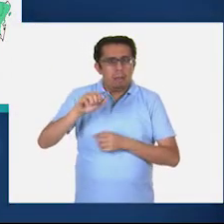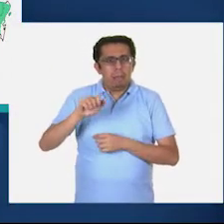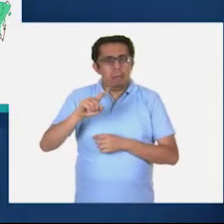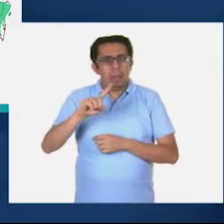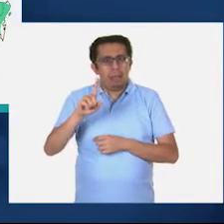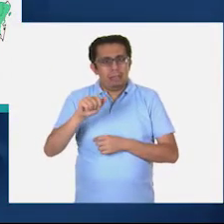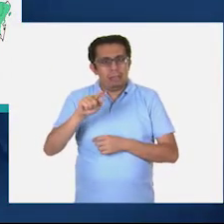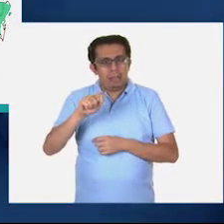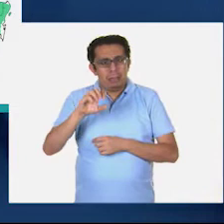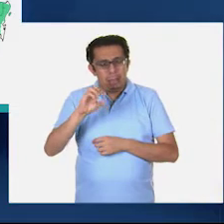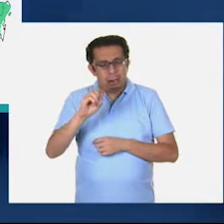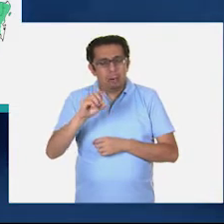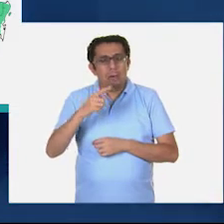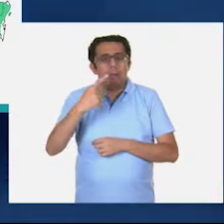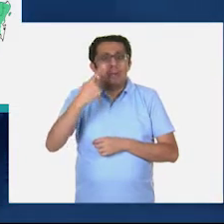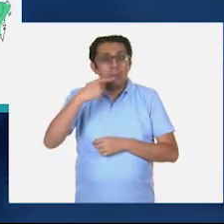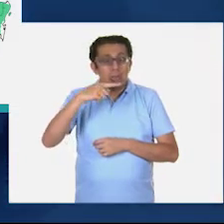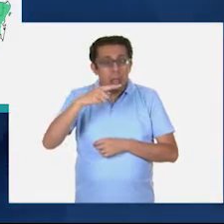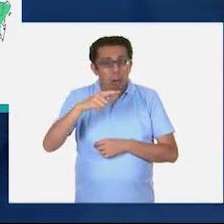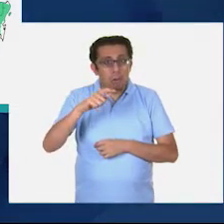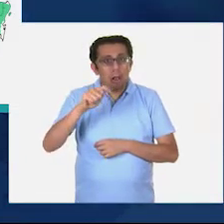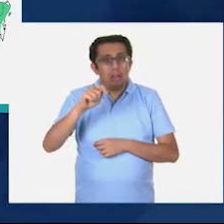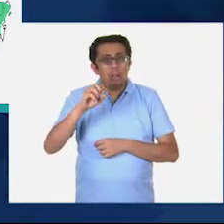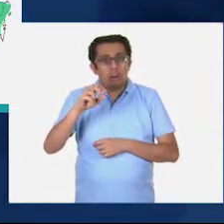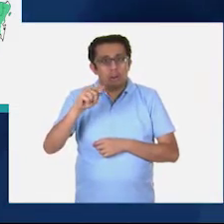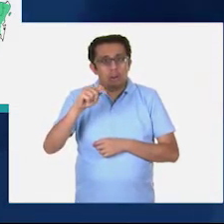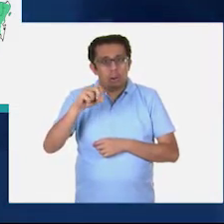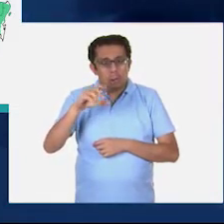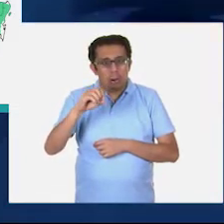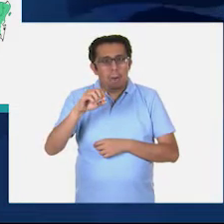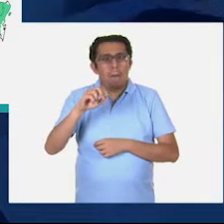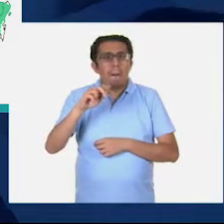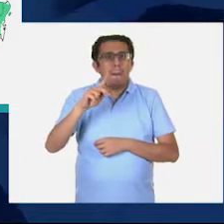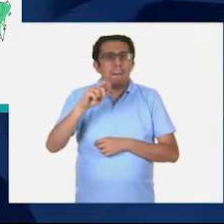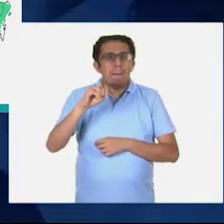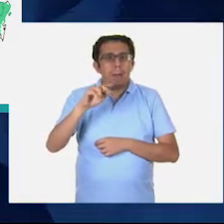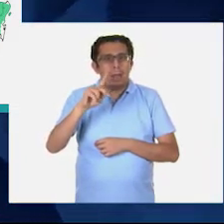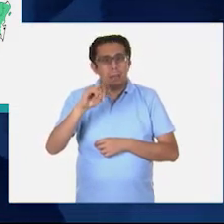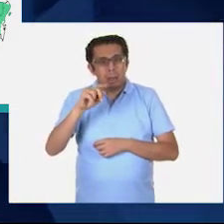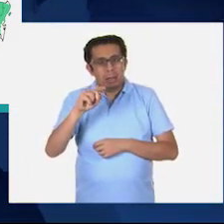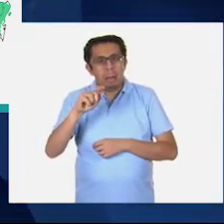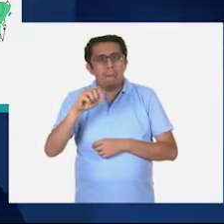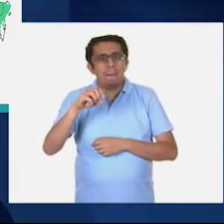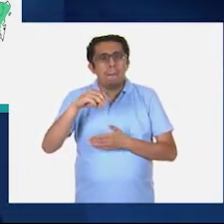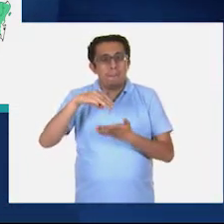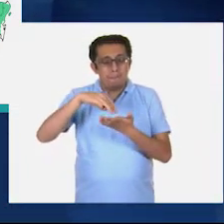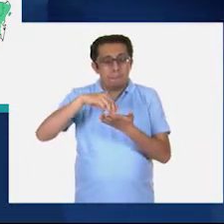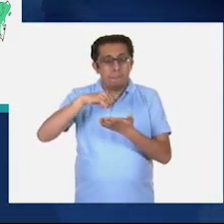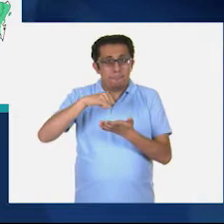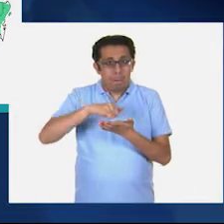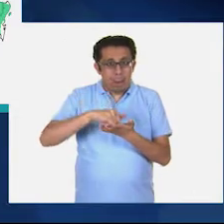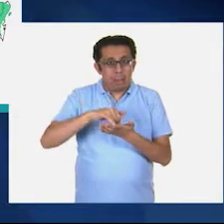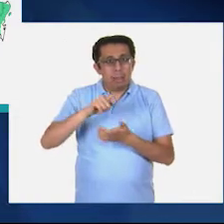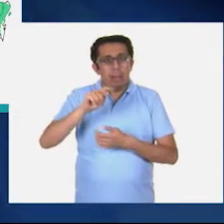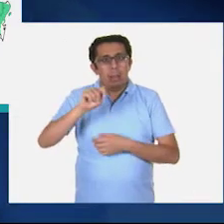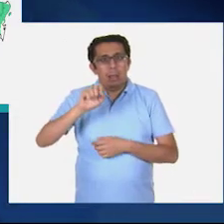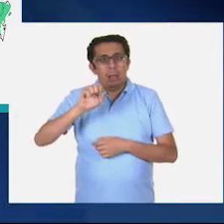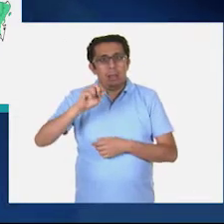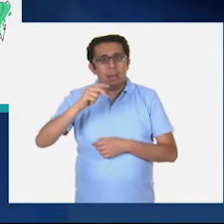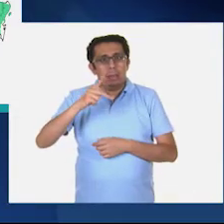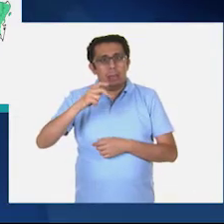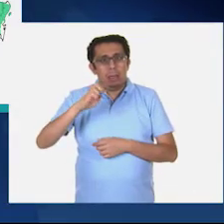el totonaco, el paipai, maya, tepehua y todas las lenguas que se hablan en